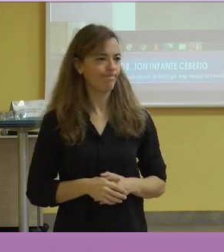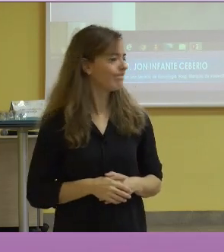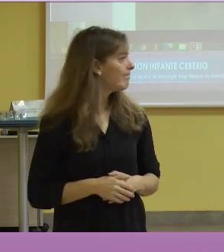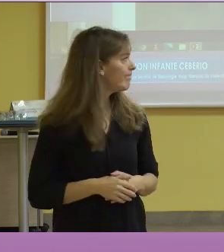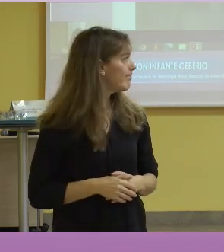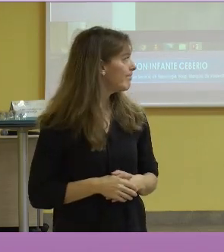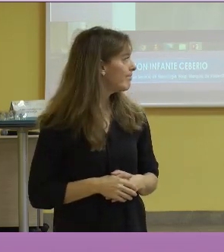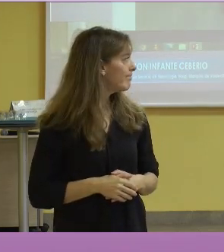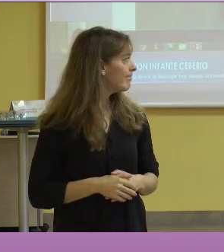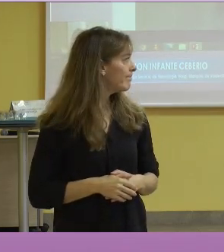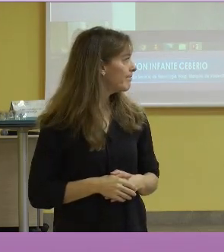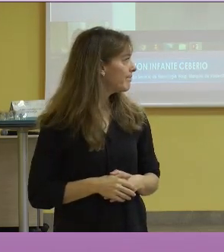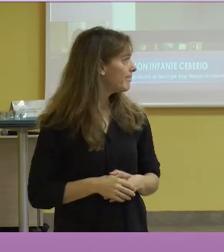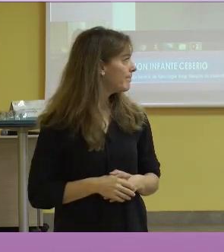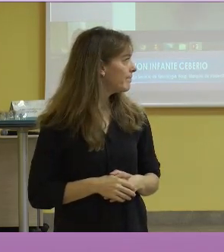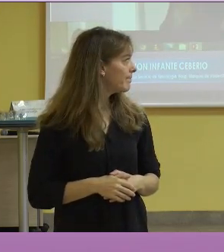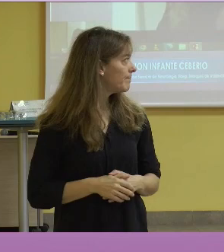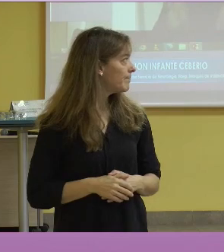Otra vuelta.